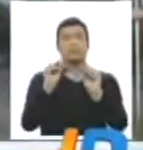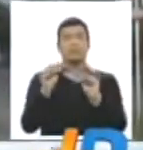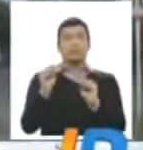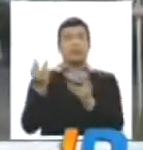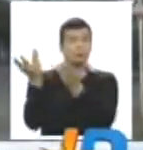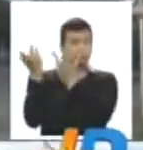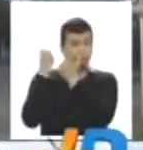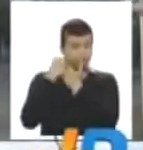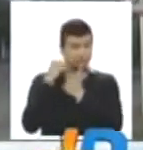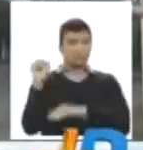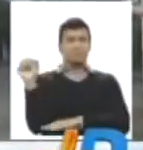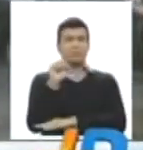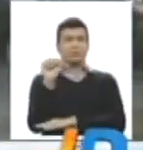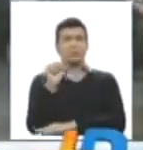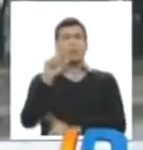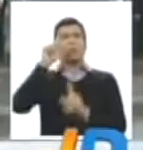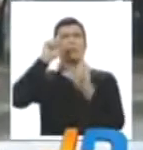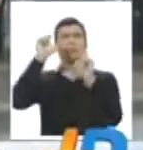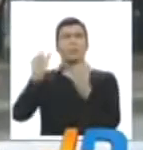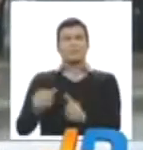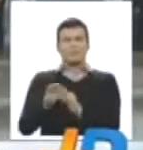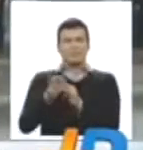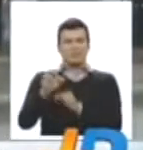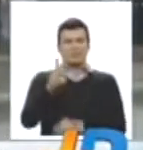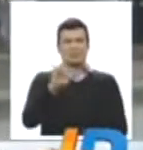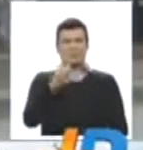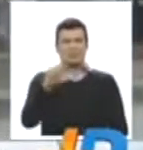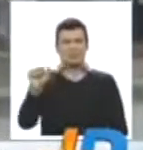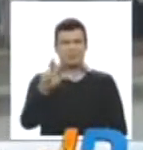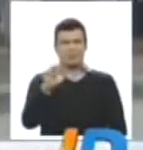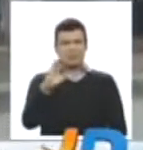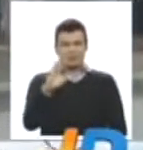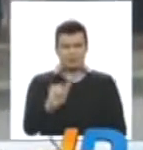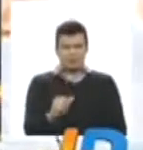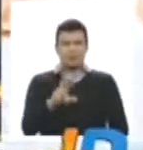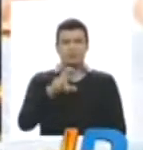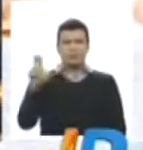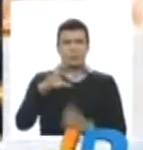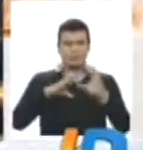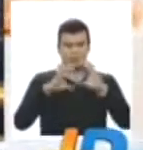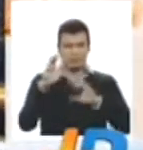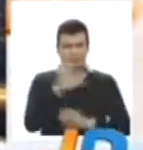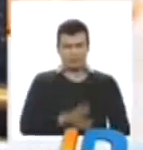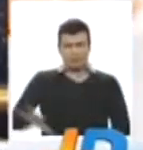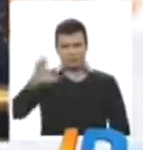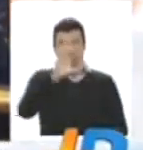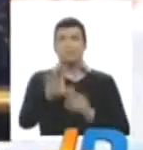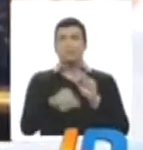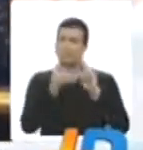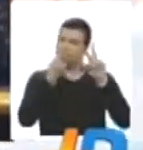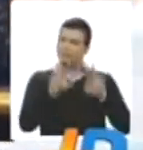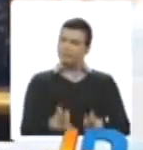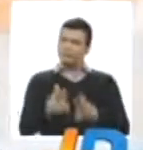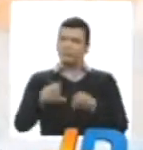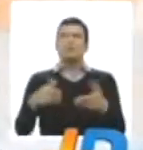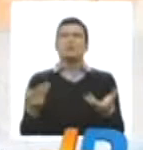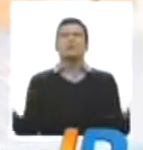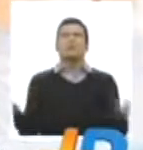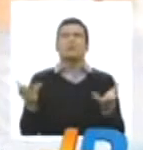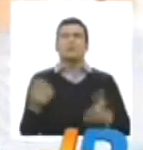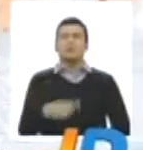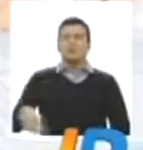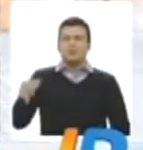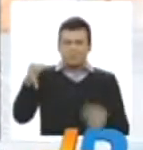conoció, el vehículo fue dejado abandonado en el municipio de Villarrica, en el norte del Cauca, y se investiga qué pudo haber pasado con el paradero de estos